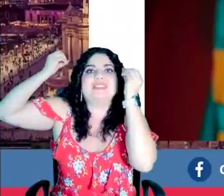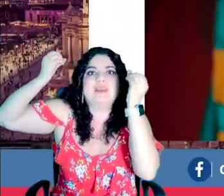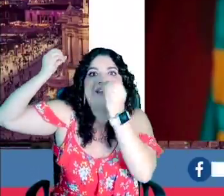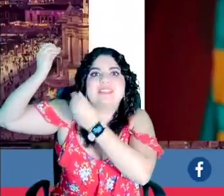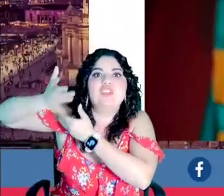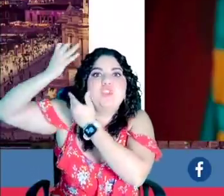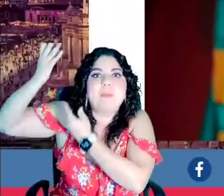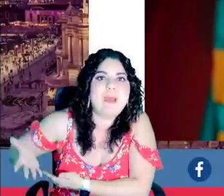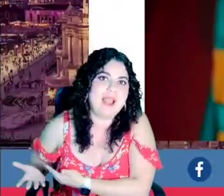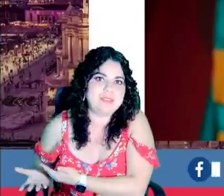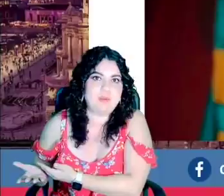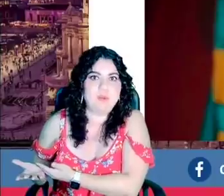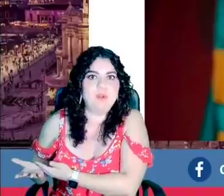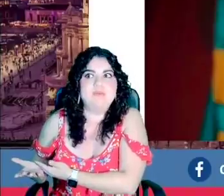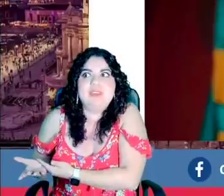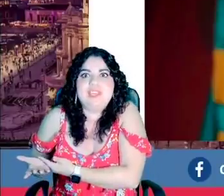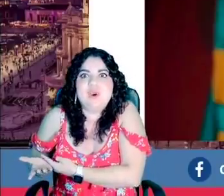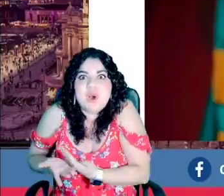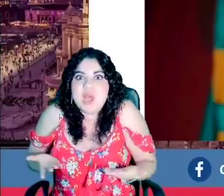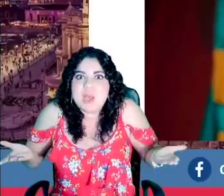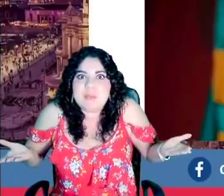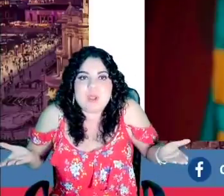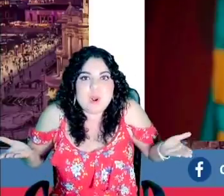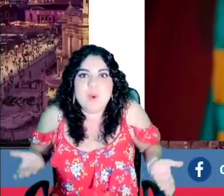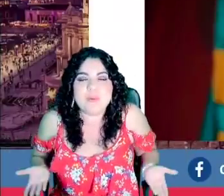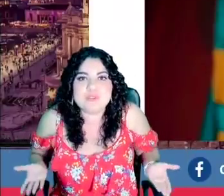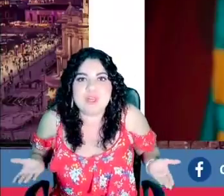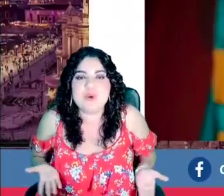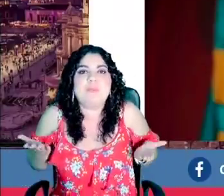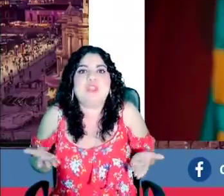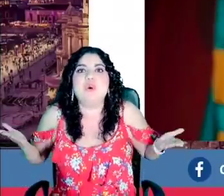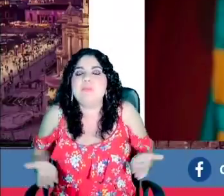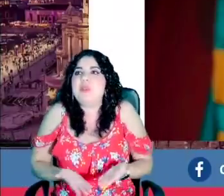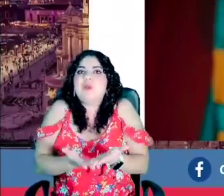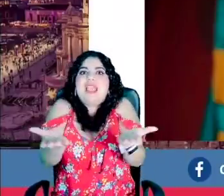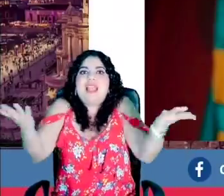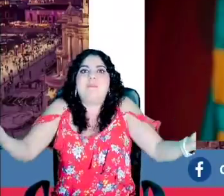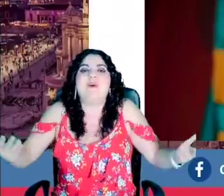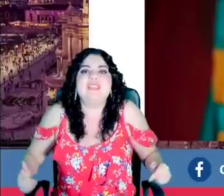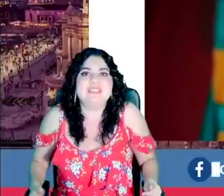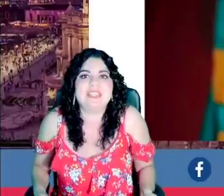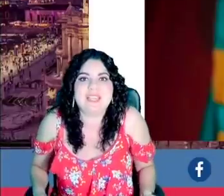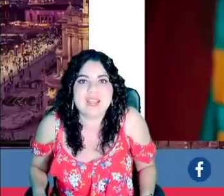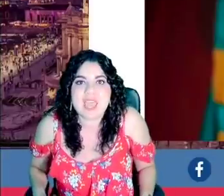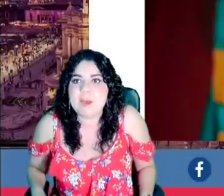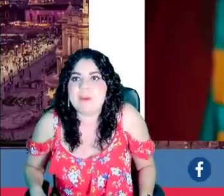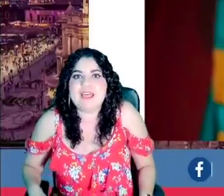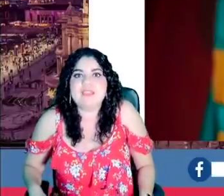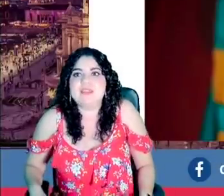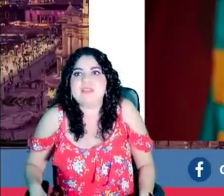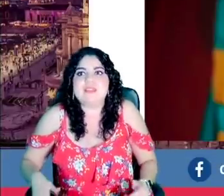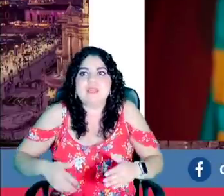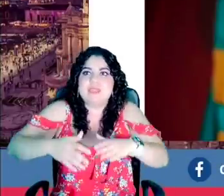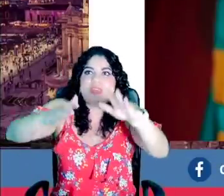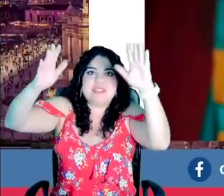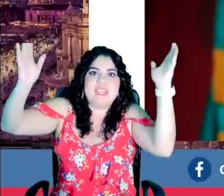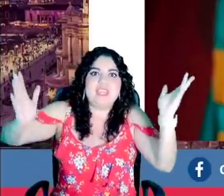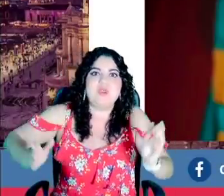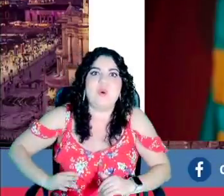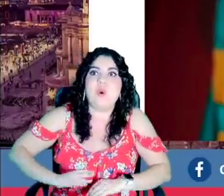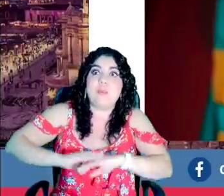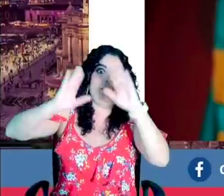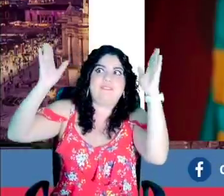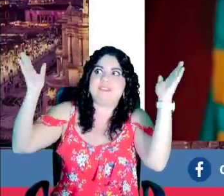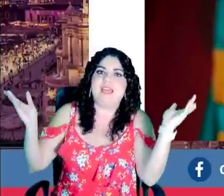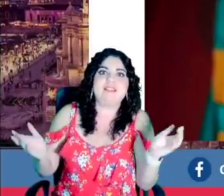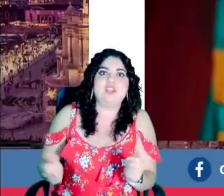ellos estaban haciendo mal hacia el pueblo de México. Pero a López Obrador, perdón, pero ¿qué le puedes gritar para decir